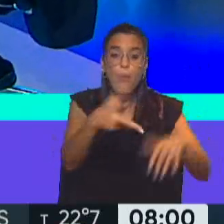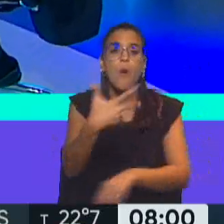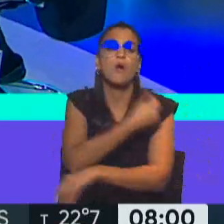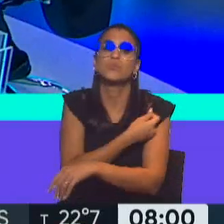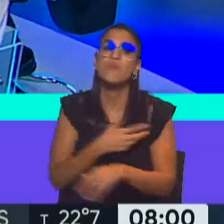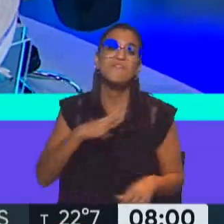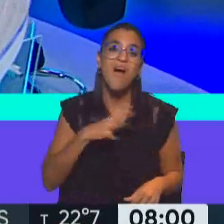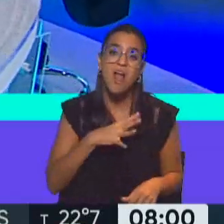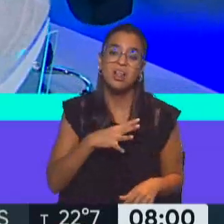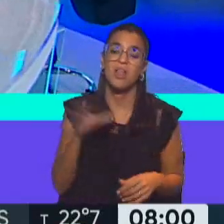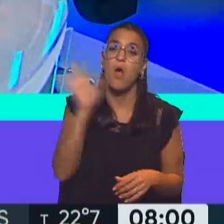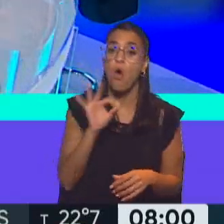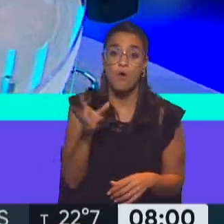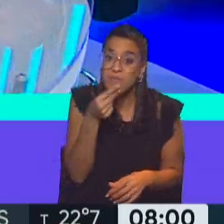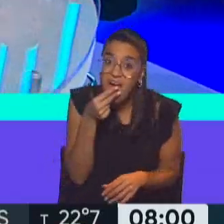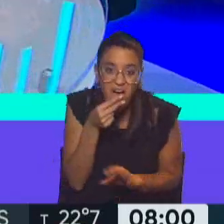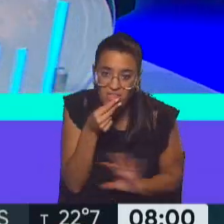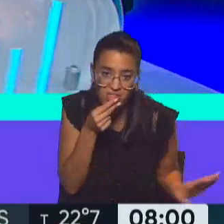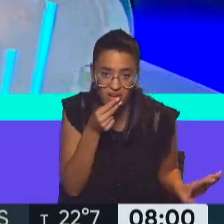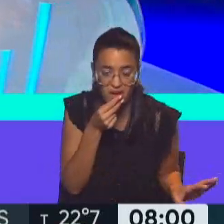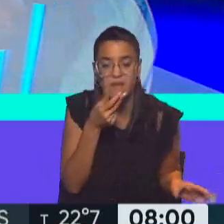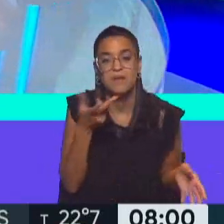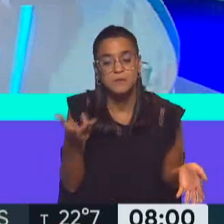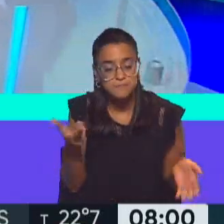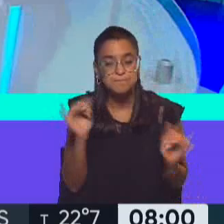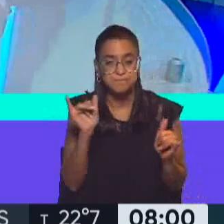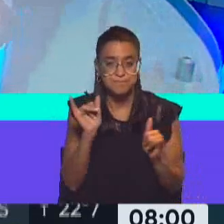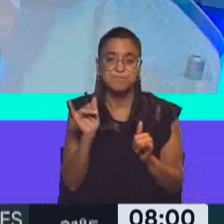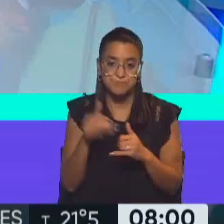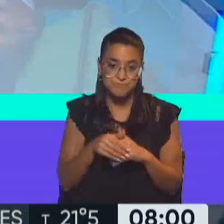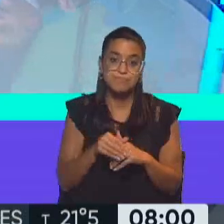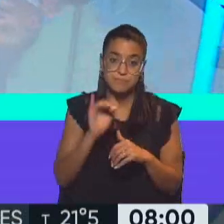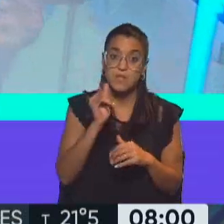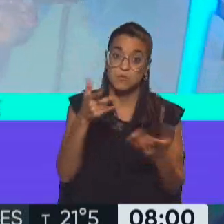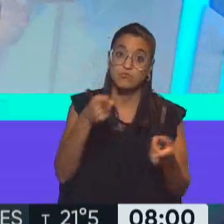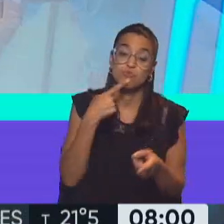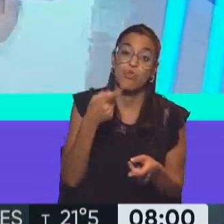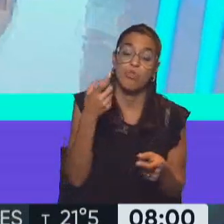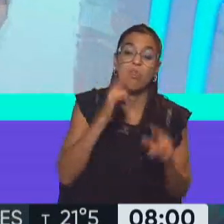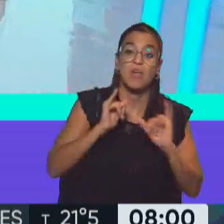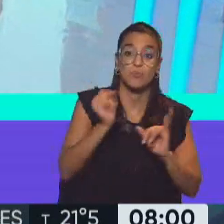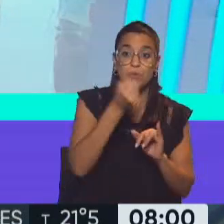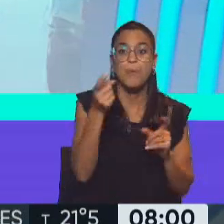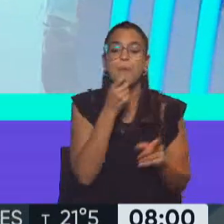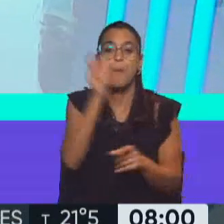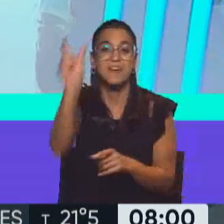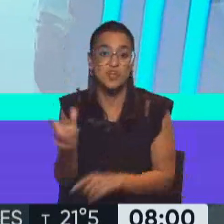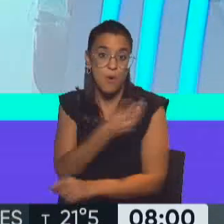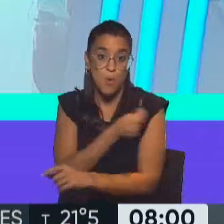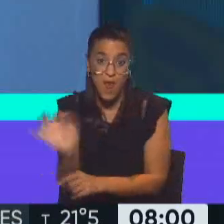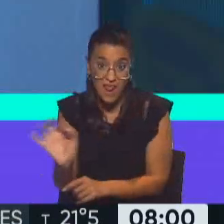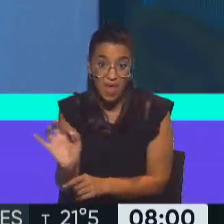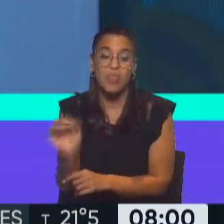vacunación incompleta o nula. O nula, sí. Esto es una... Que, digo, sí. No es, bueno, no es menor, ¿no? A ver, para el que no está vacunado, bueno,